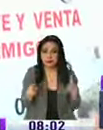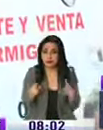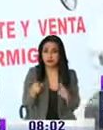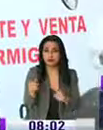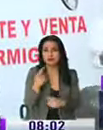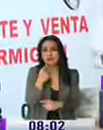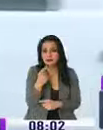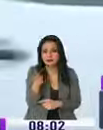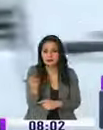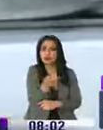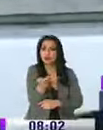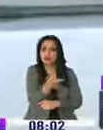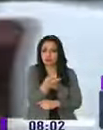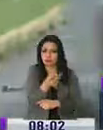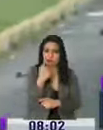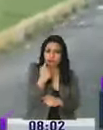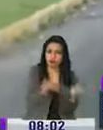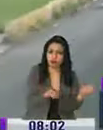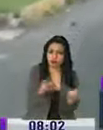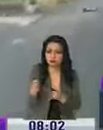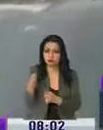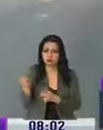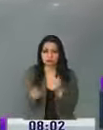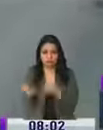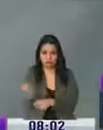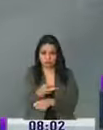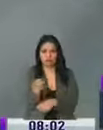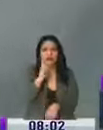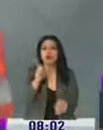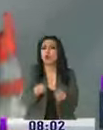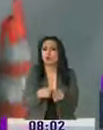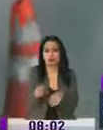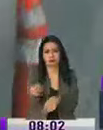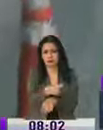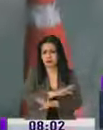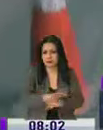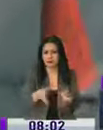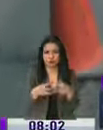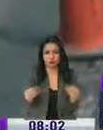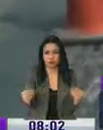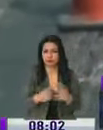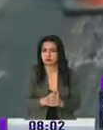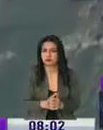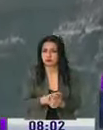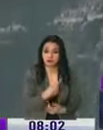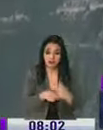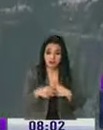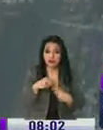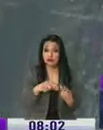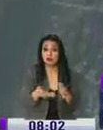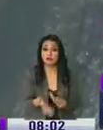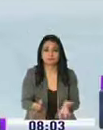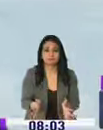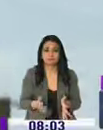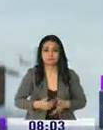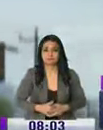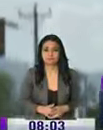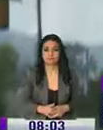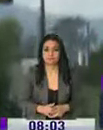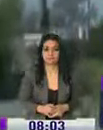manifestaron, las partes habrían llegado a un acuerdo. Este accidente no dejó heridos que lamentar.